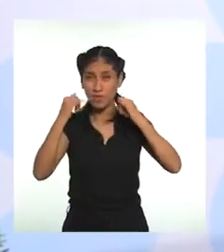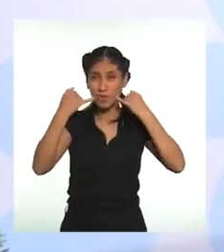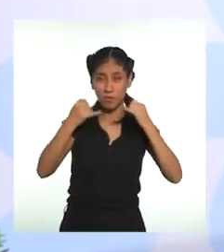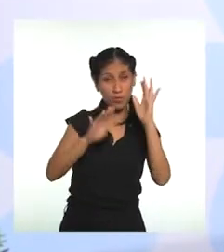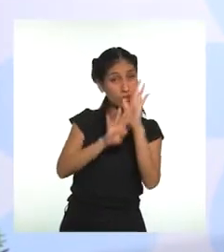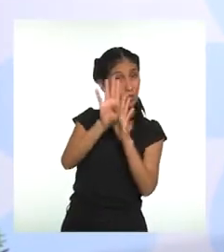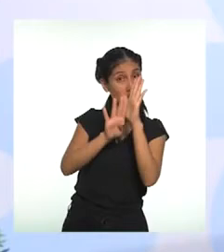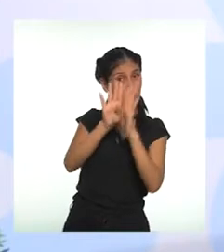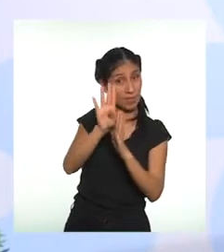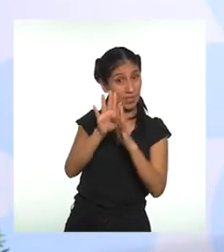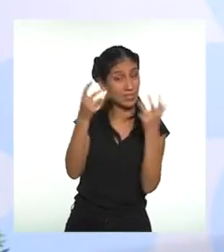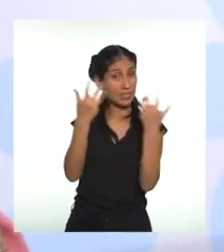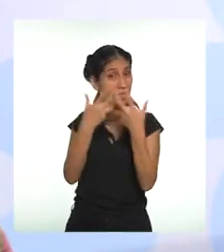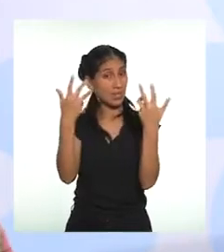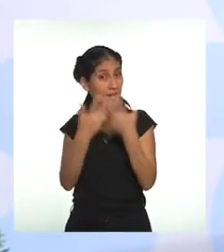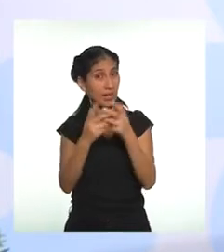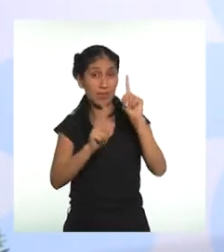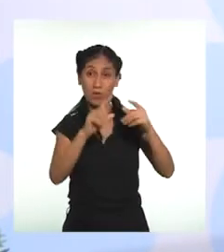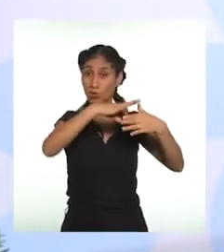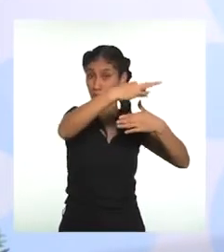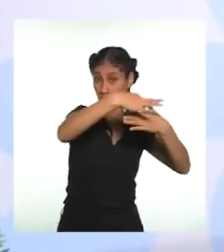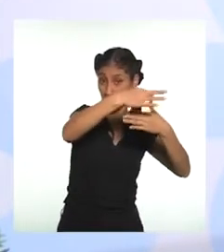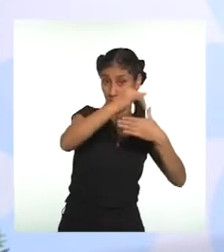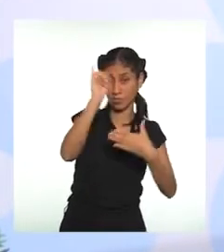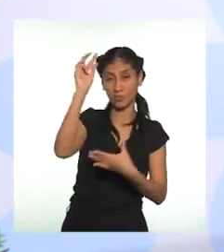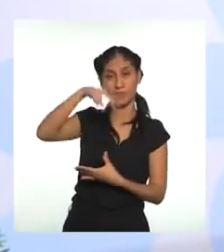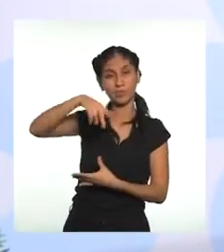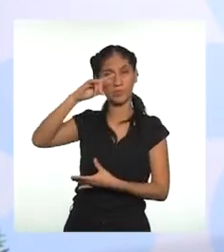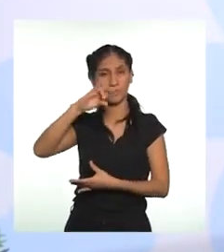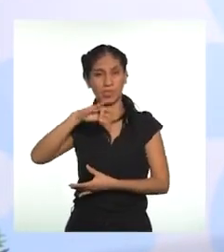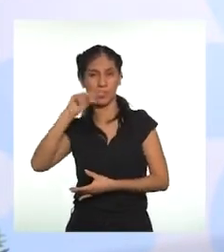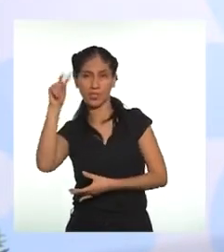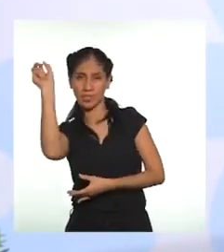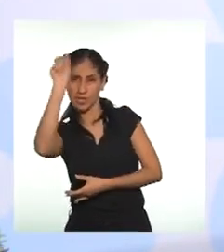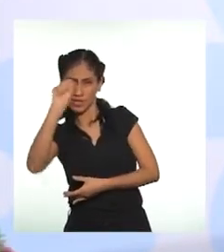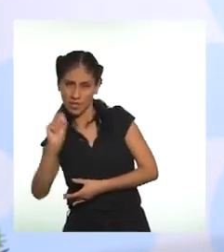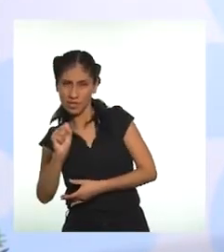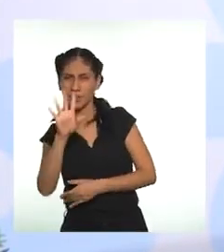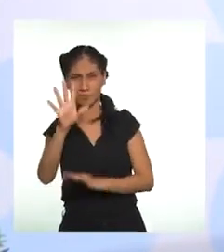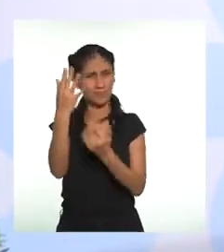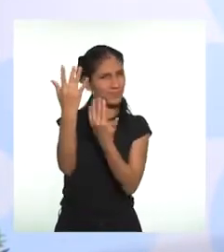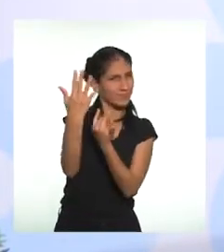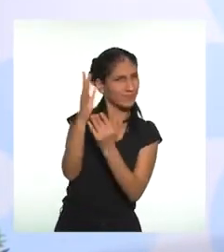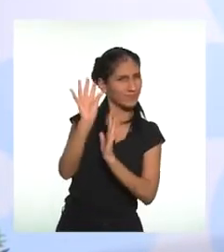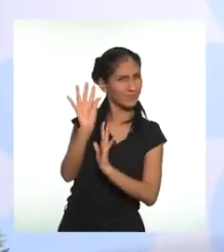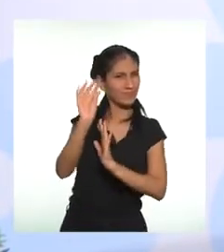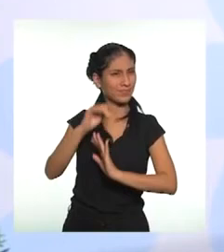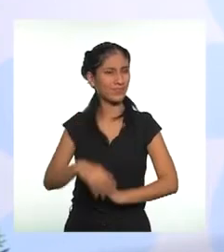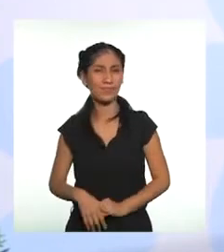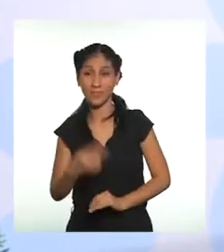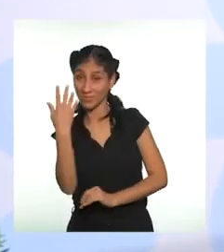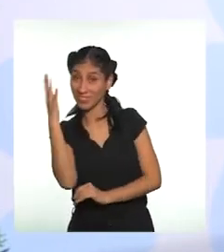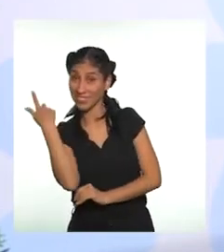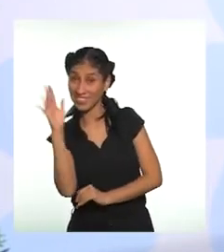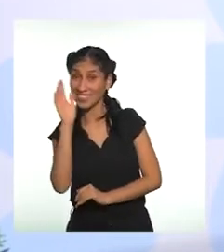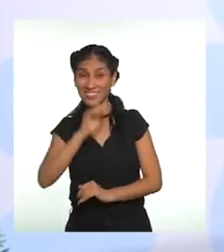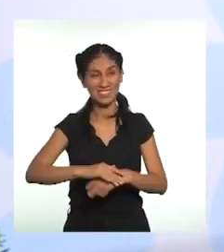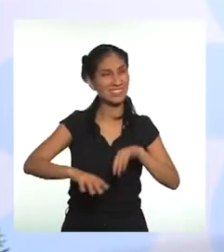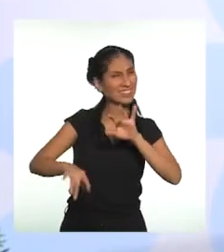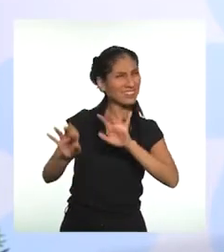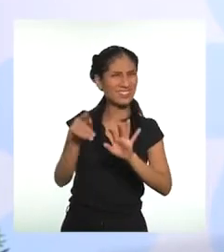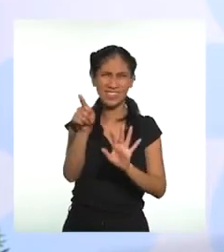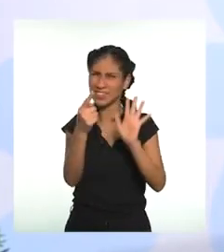información sobre los avances respecto a las poblaciones indígenas. Espérame un segundo. Lo